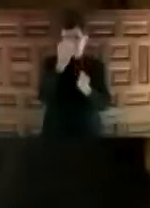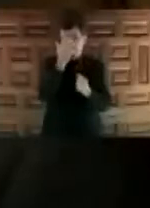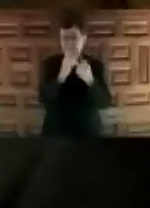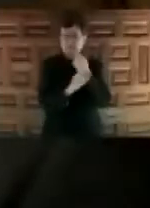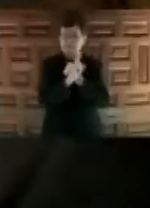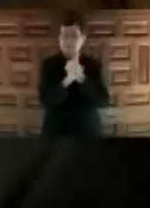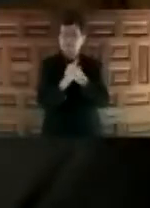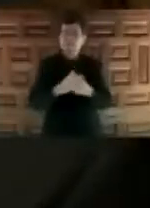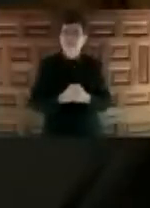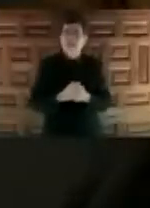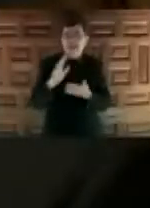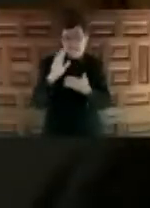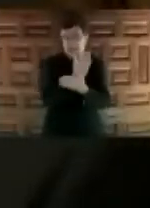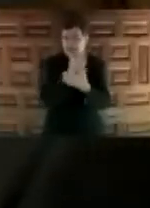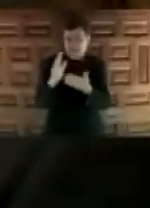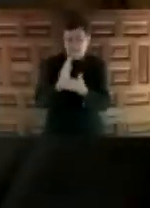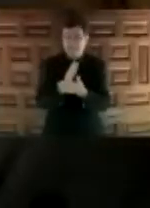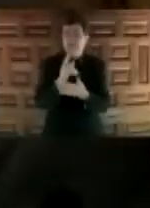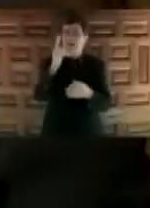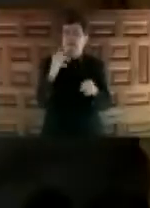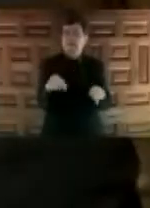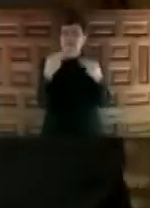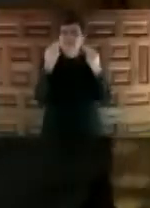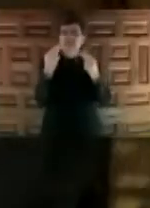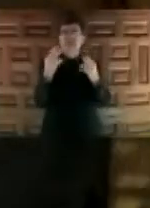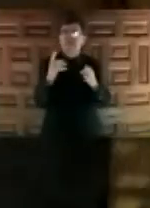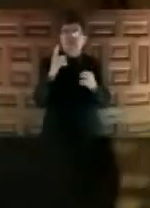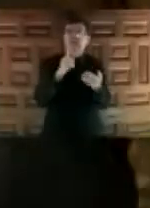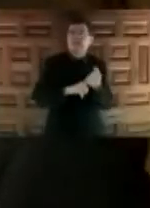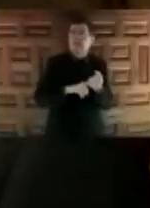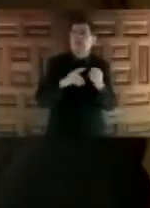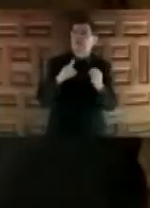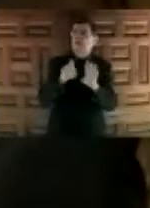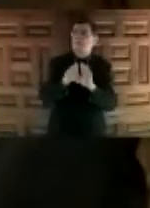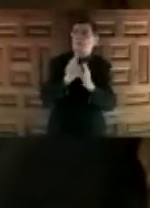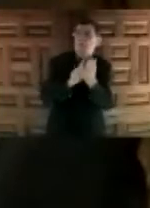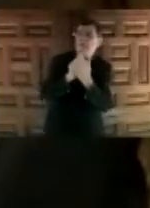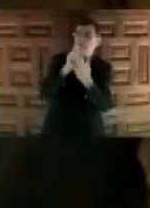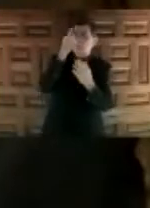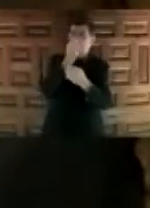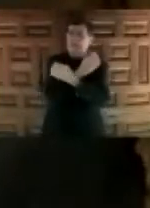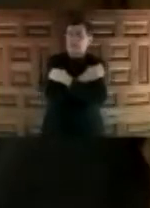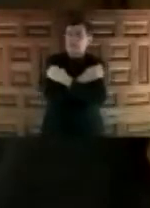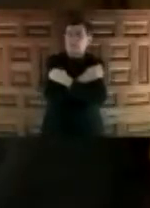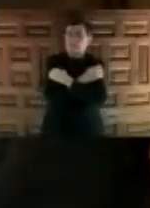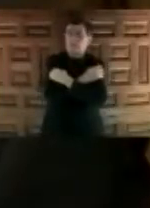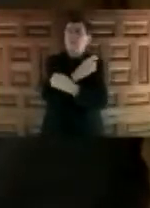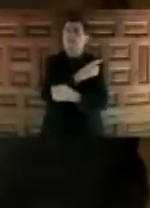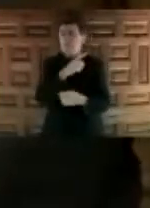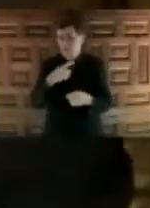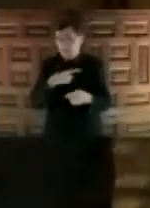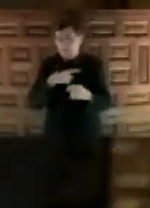dilema. Por otra parte, la cuestión también de del derecho a la educación tendría